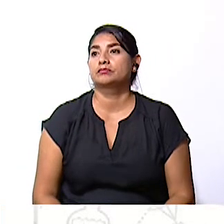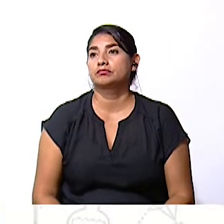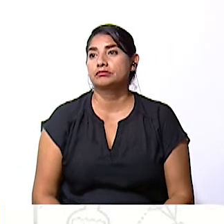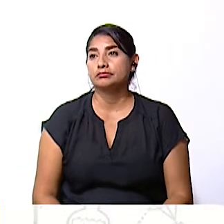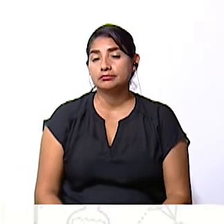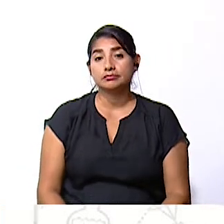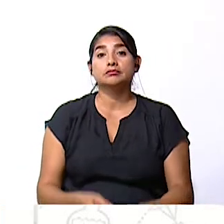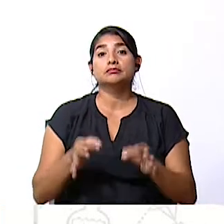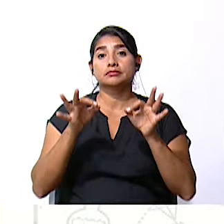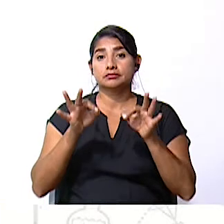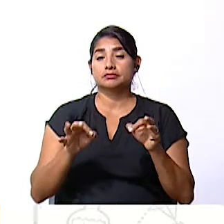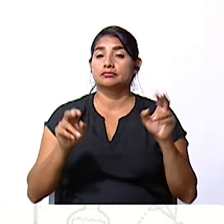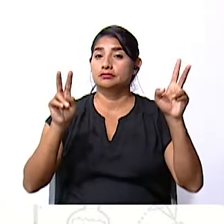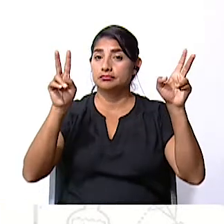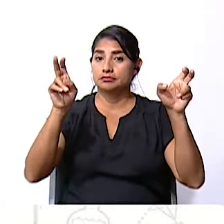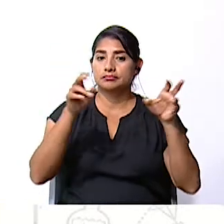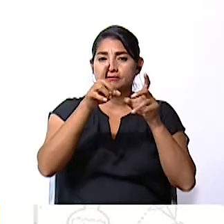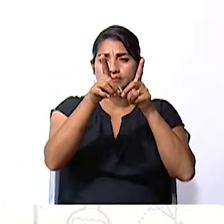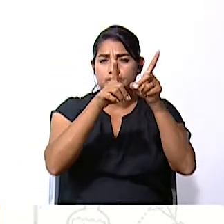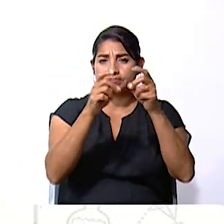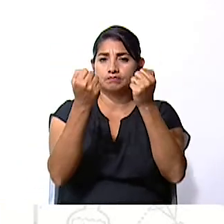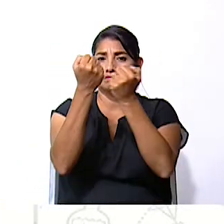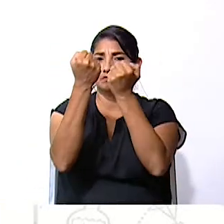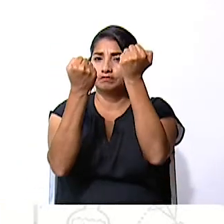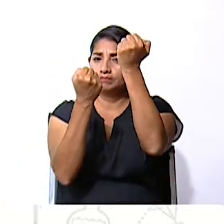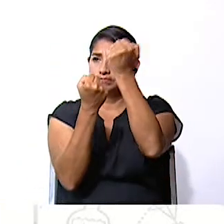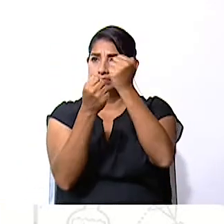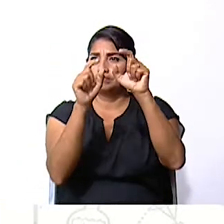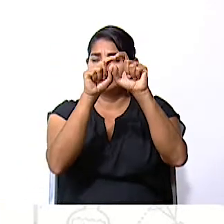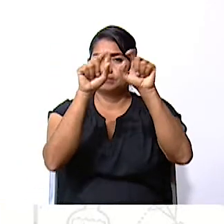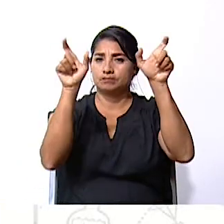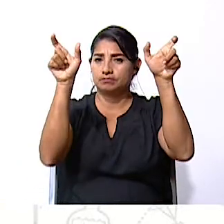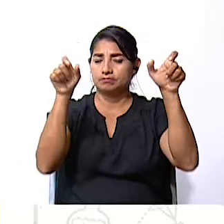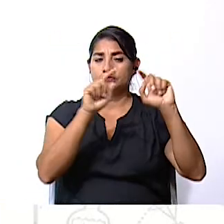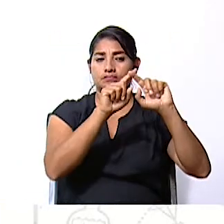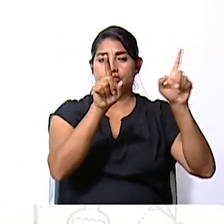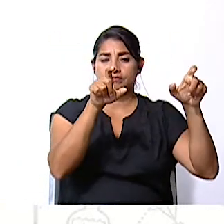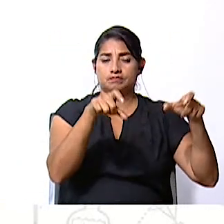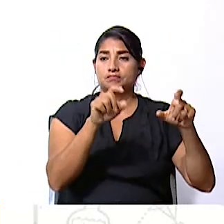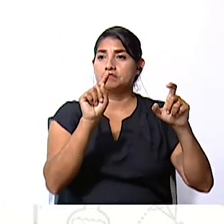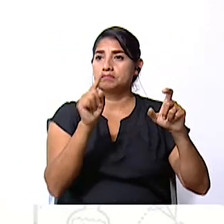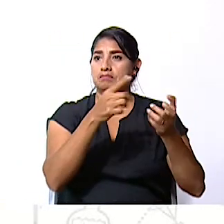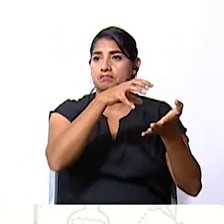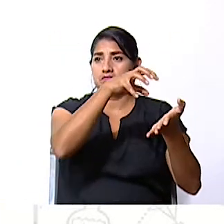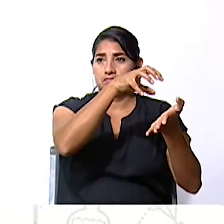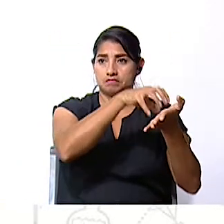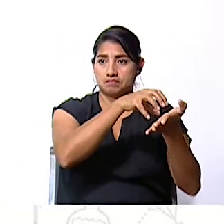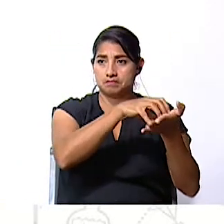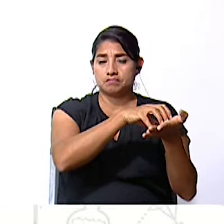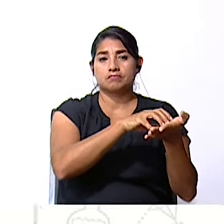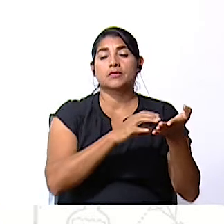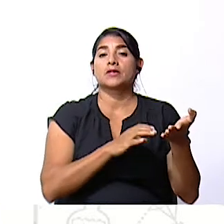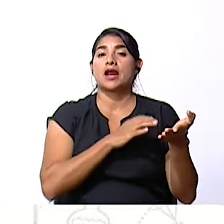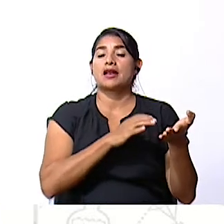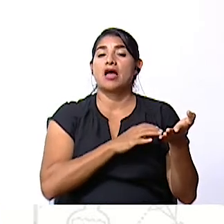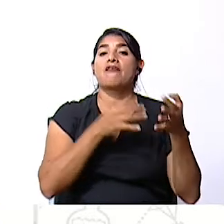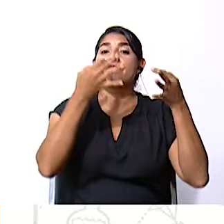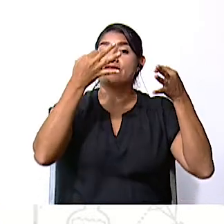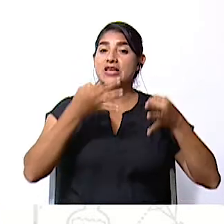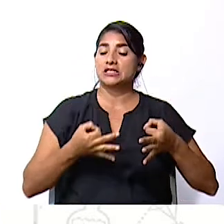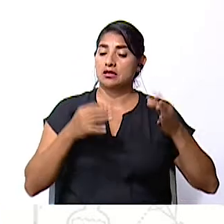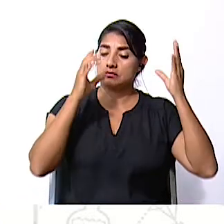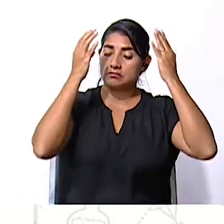Un texto descriptivo, su estructura, en el primer párrafo yo puedo mencionar las